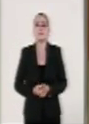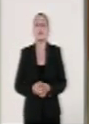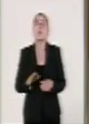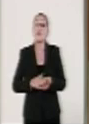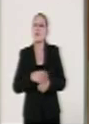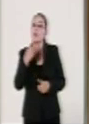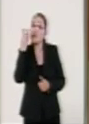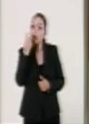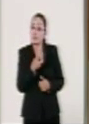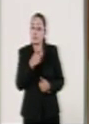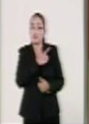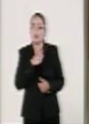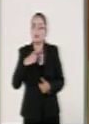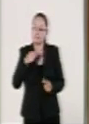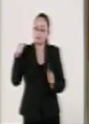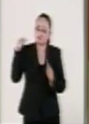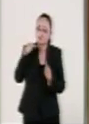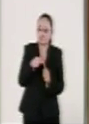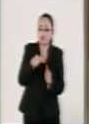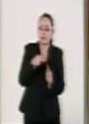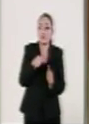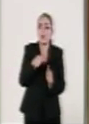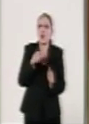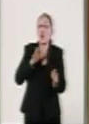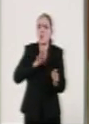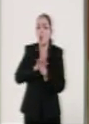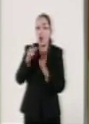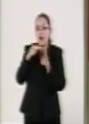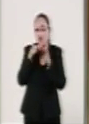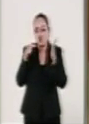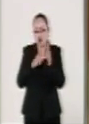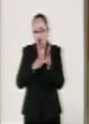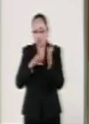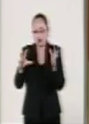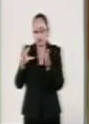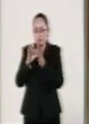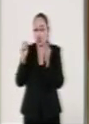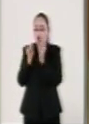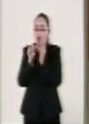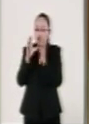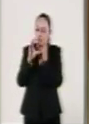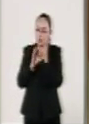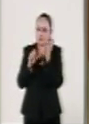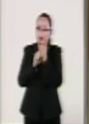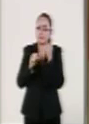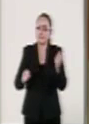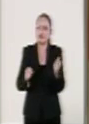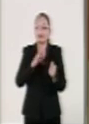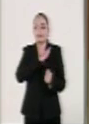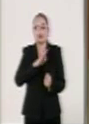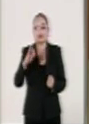tiene la finalidad explícita de establecer la base normativa constitucional que permita